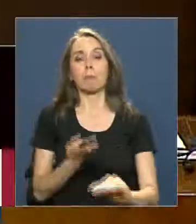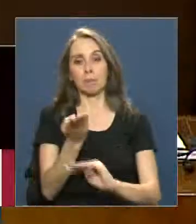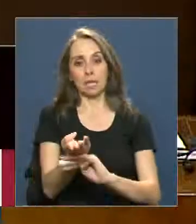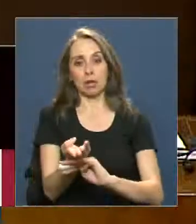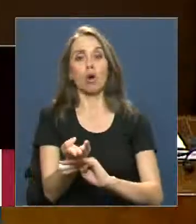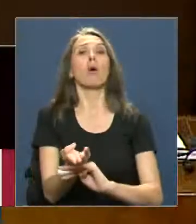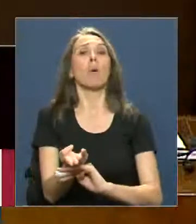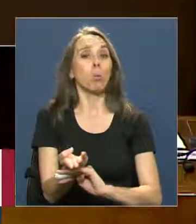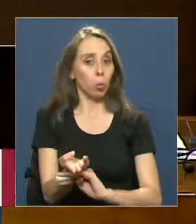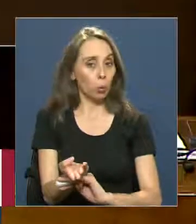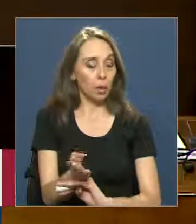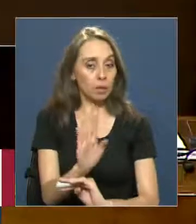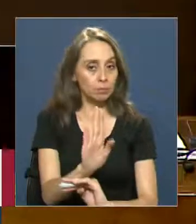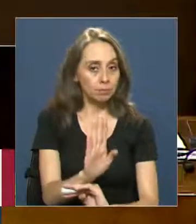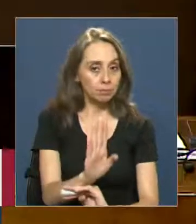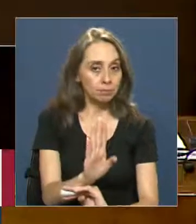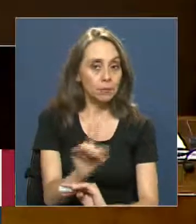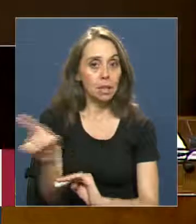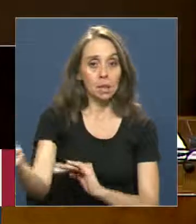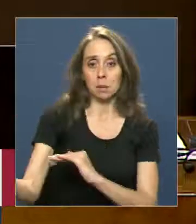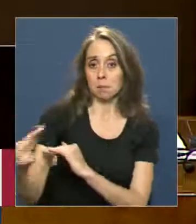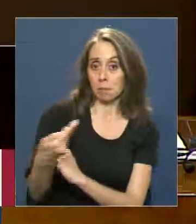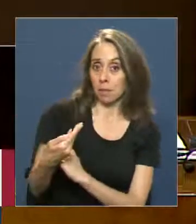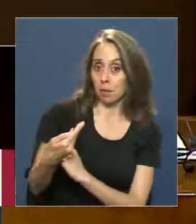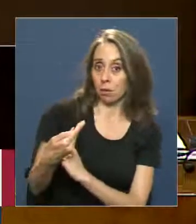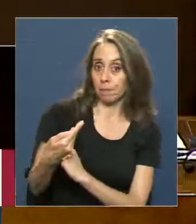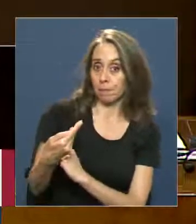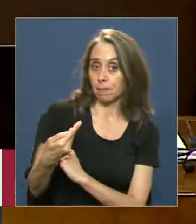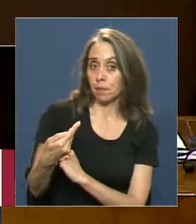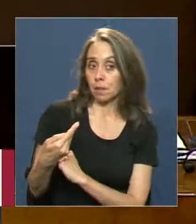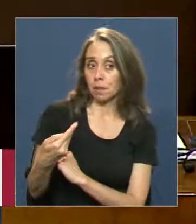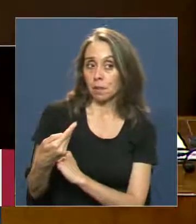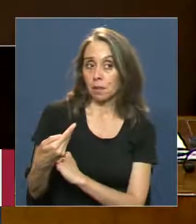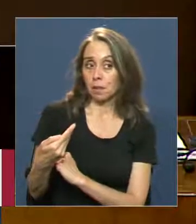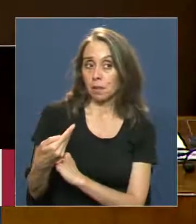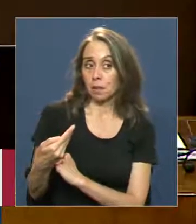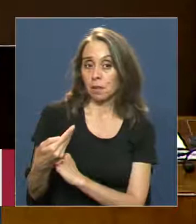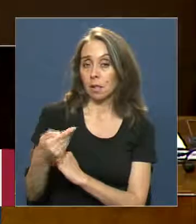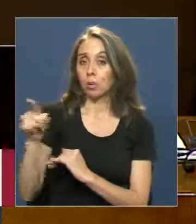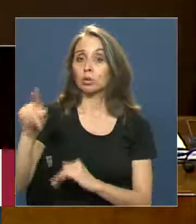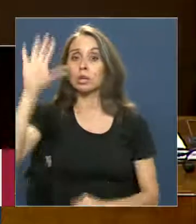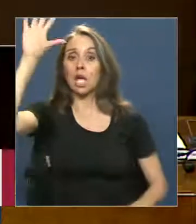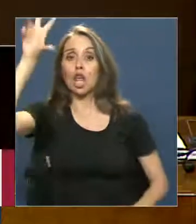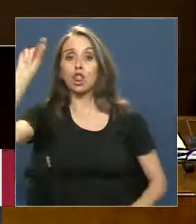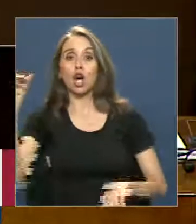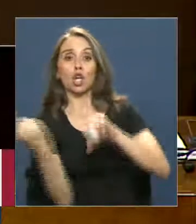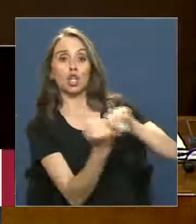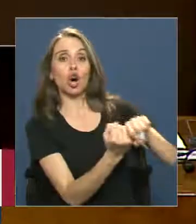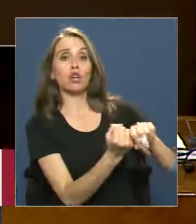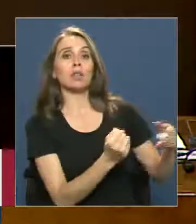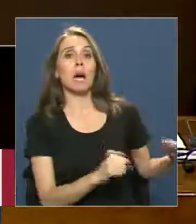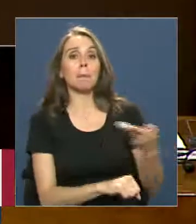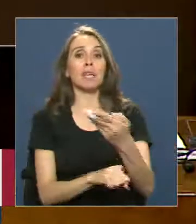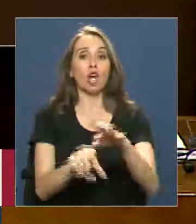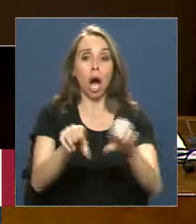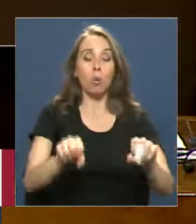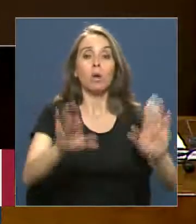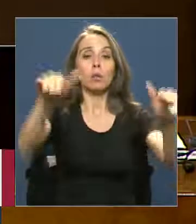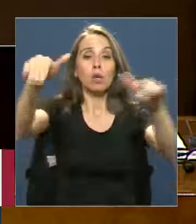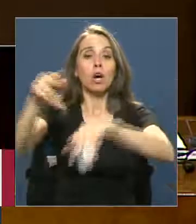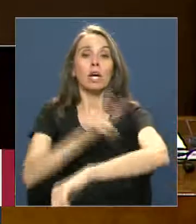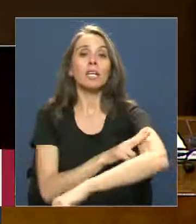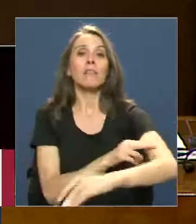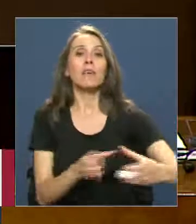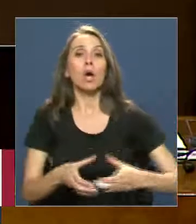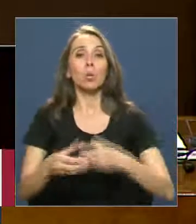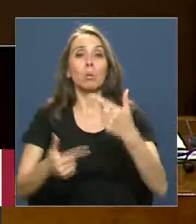Muy bien, dado la solicitud y dado que se ha opuesto al acuerdo, llamamos a reunión de comité